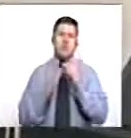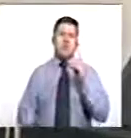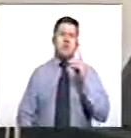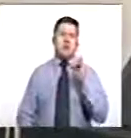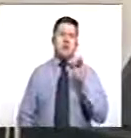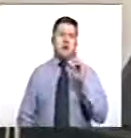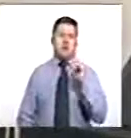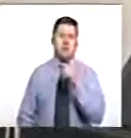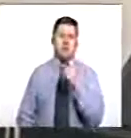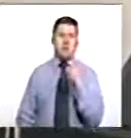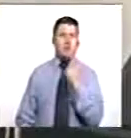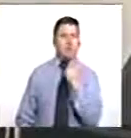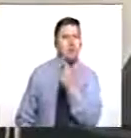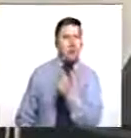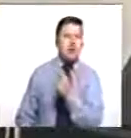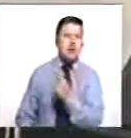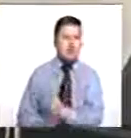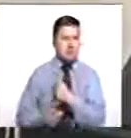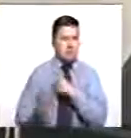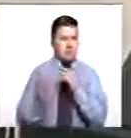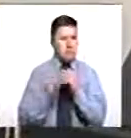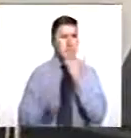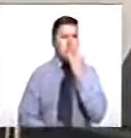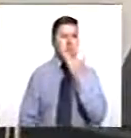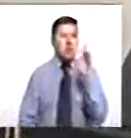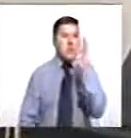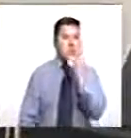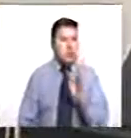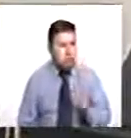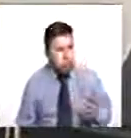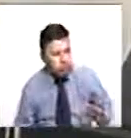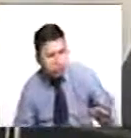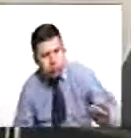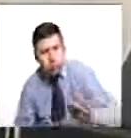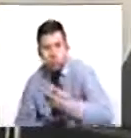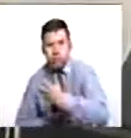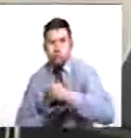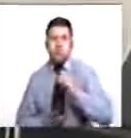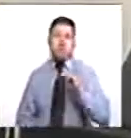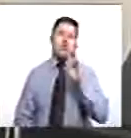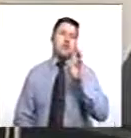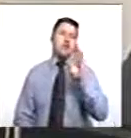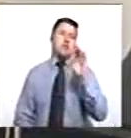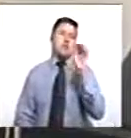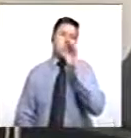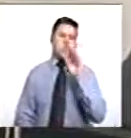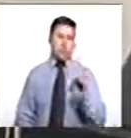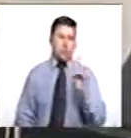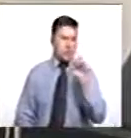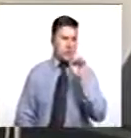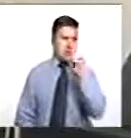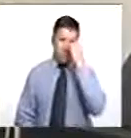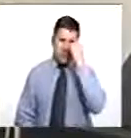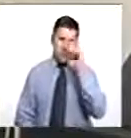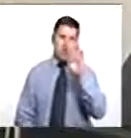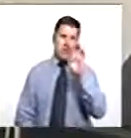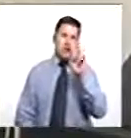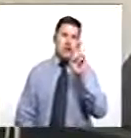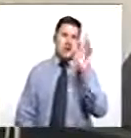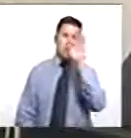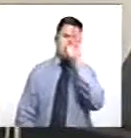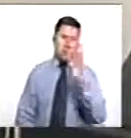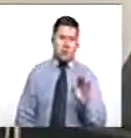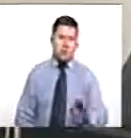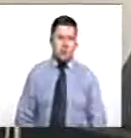el senador Araújo, en donde el porcentaje de recaudo es el 83%, no es el